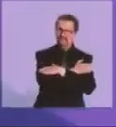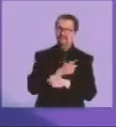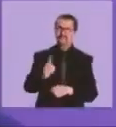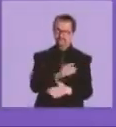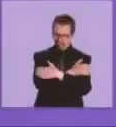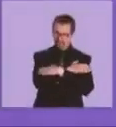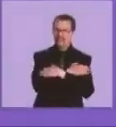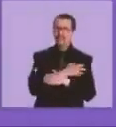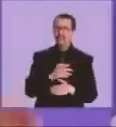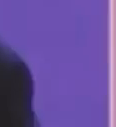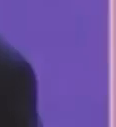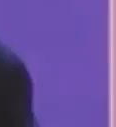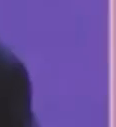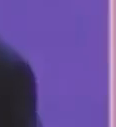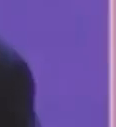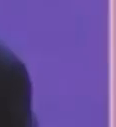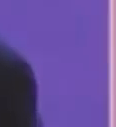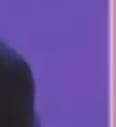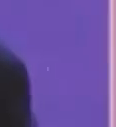Abrazos, no balazos.